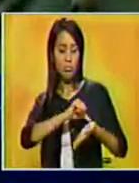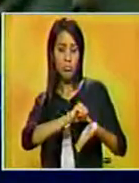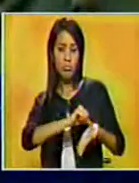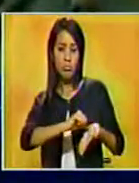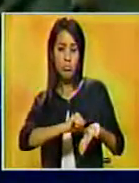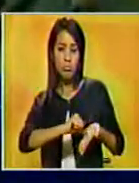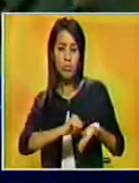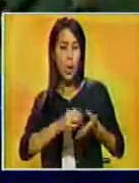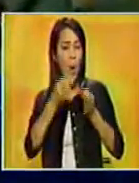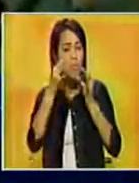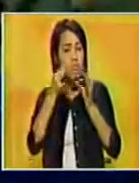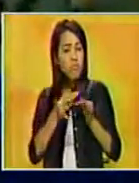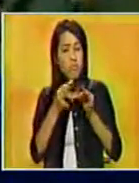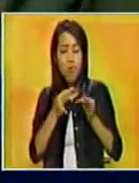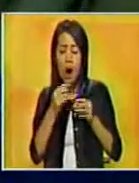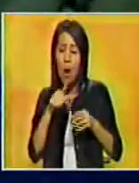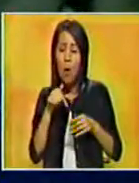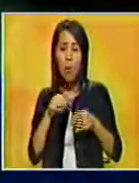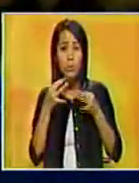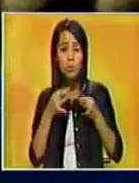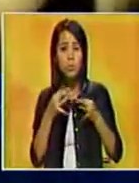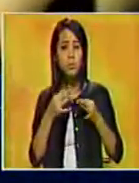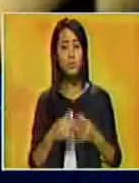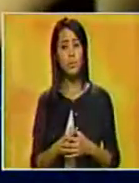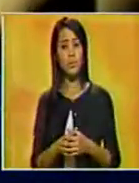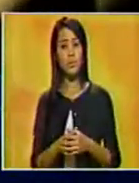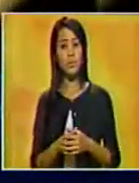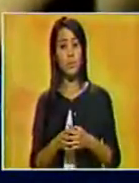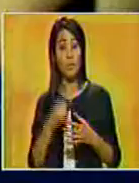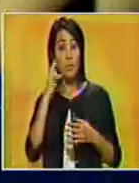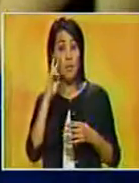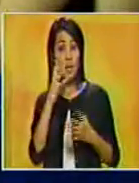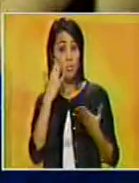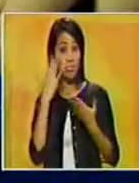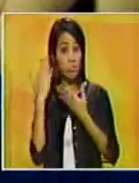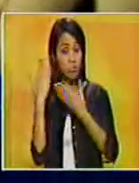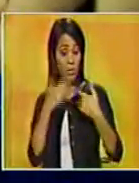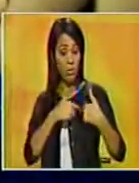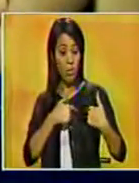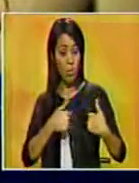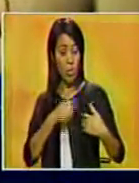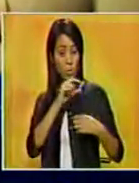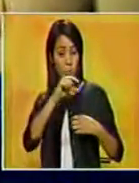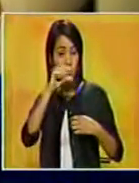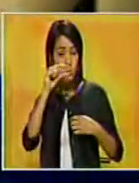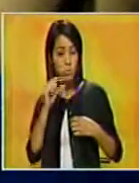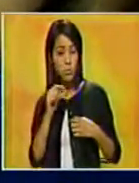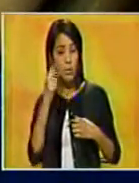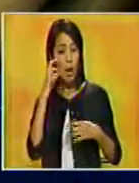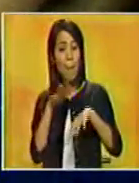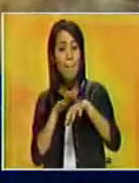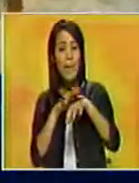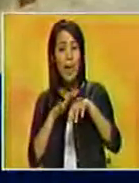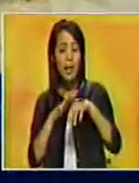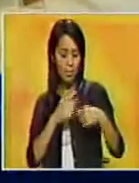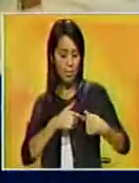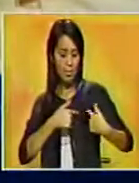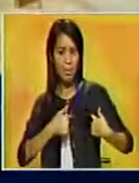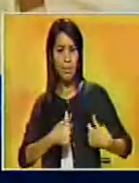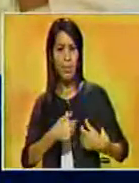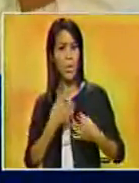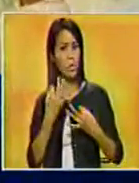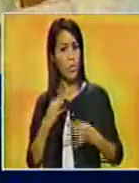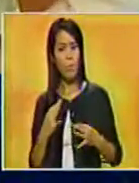el momento justo. Fíjense que la aorta no es normal. Todo este tejido es patológico. Hay